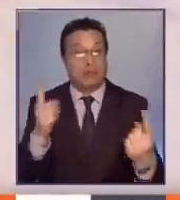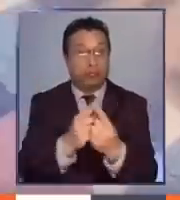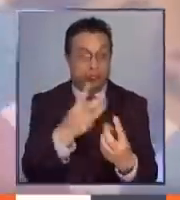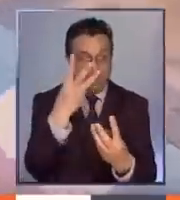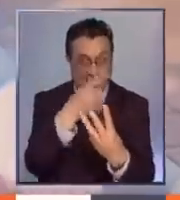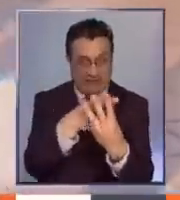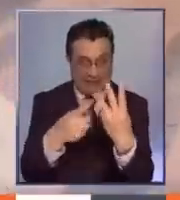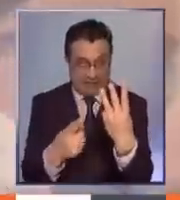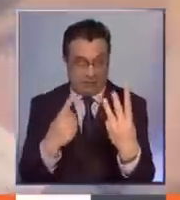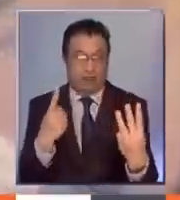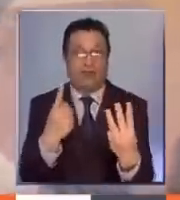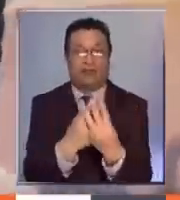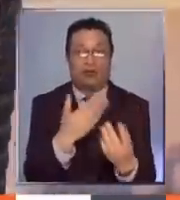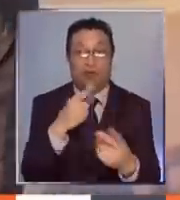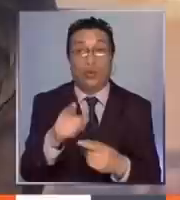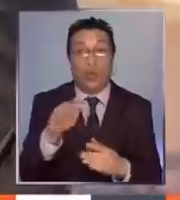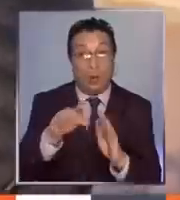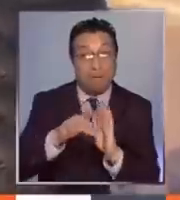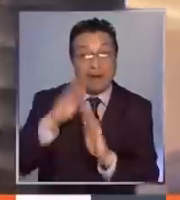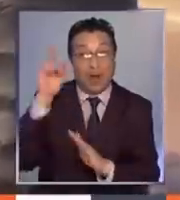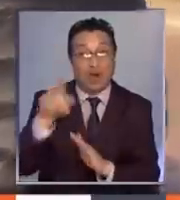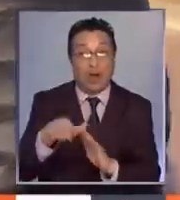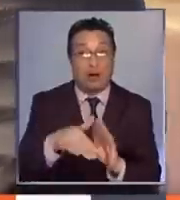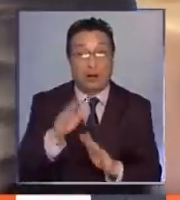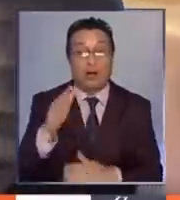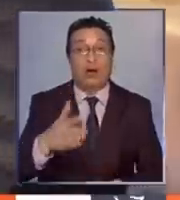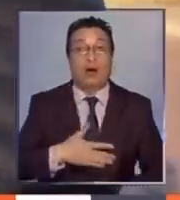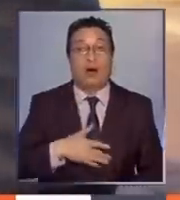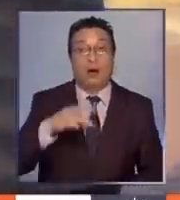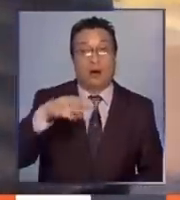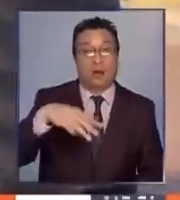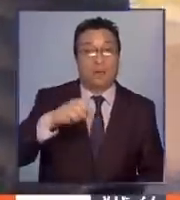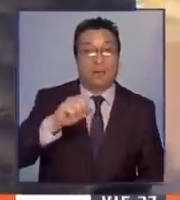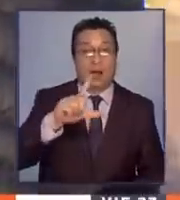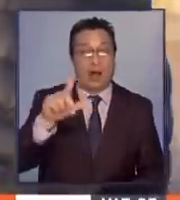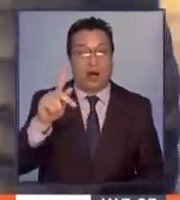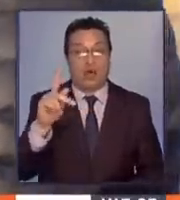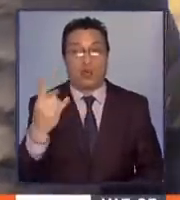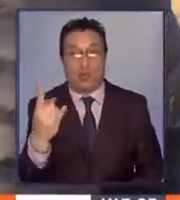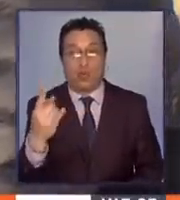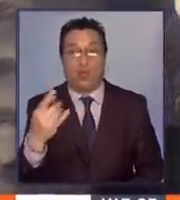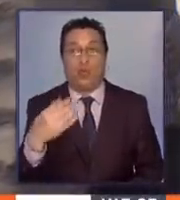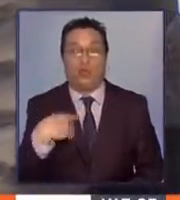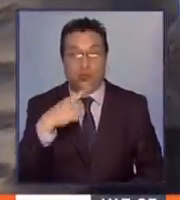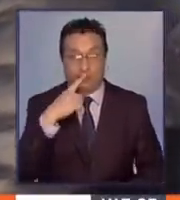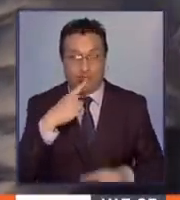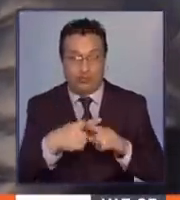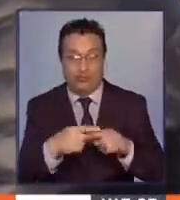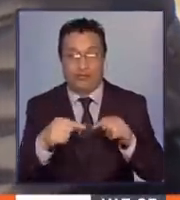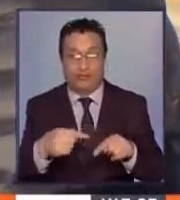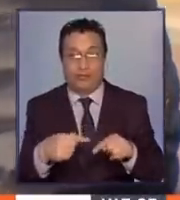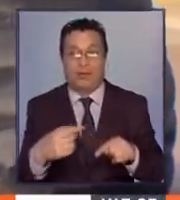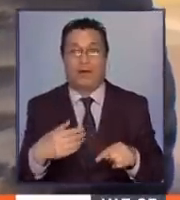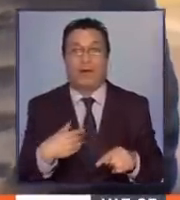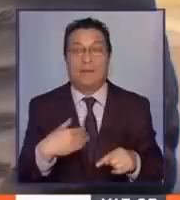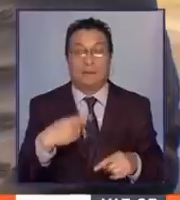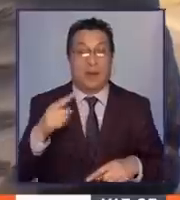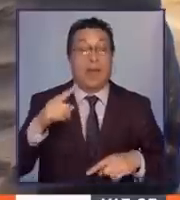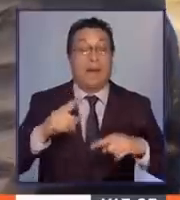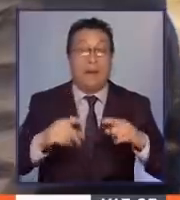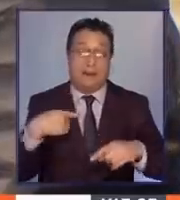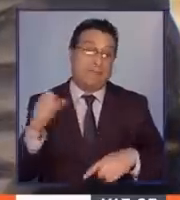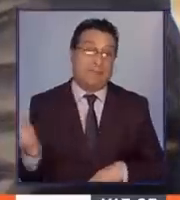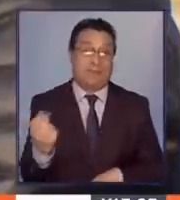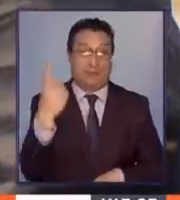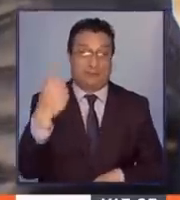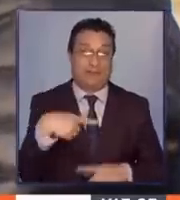ellos. Tú eres el mayor, ¿no? Sí, mi nombre es Malco Tahuapaca Huiracocha. Soy el primogénito de la